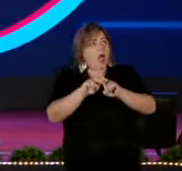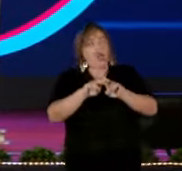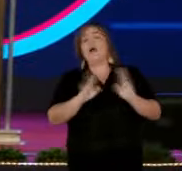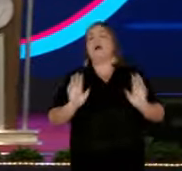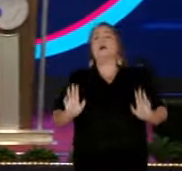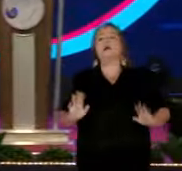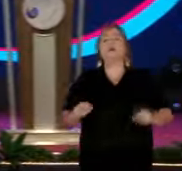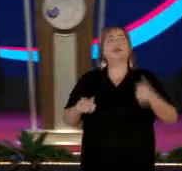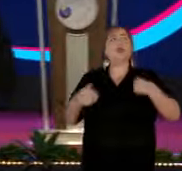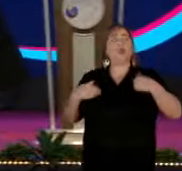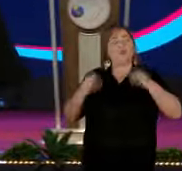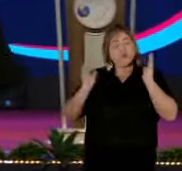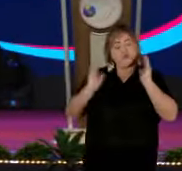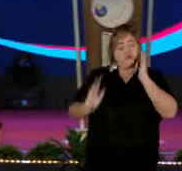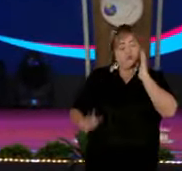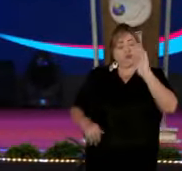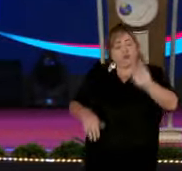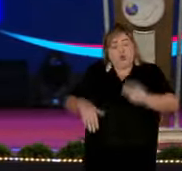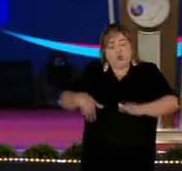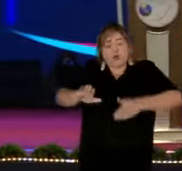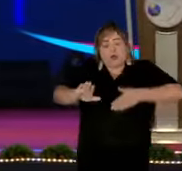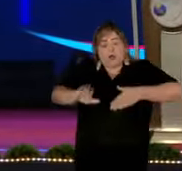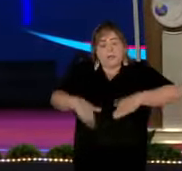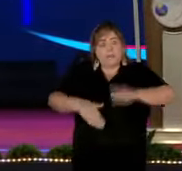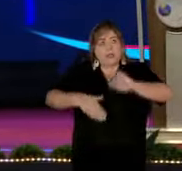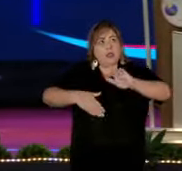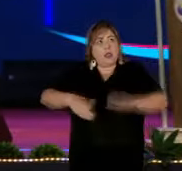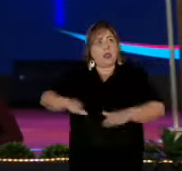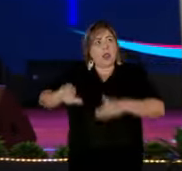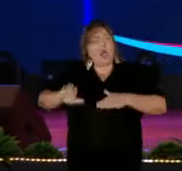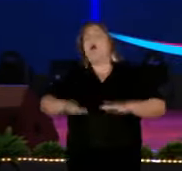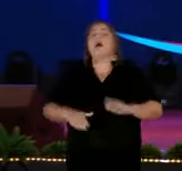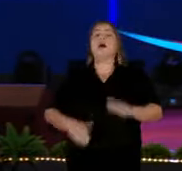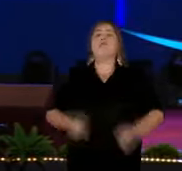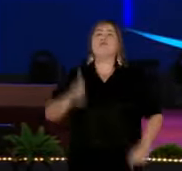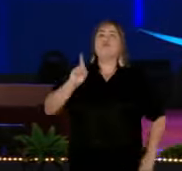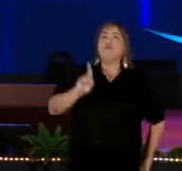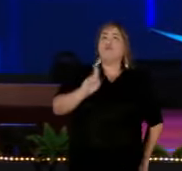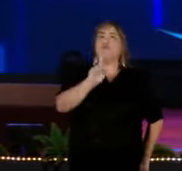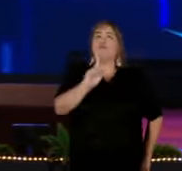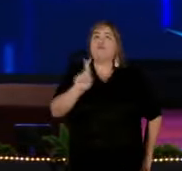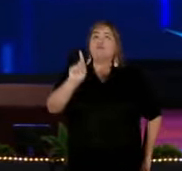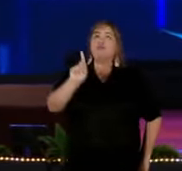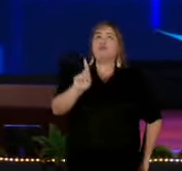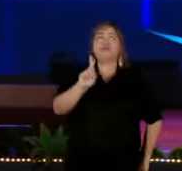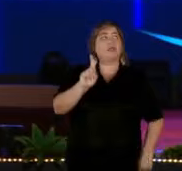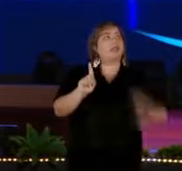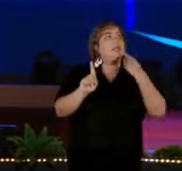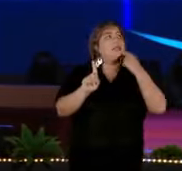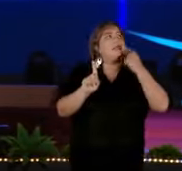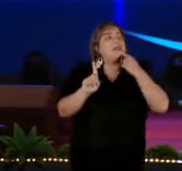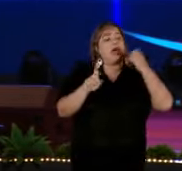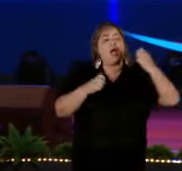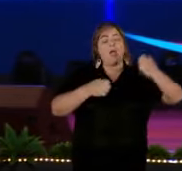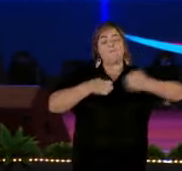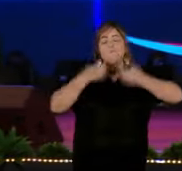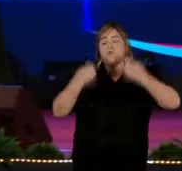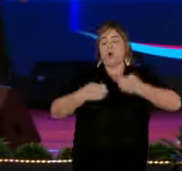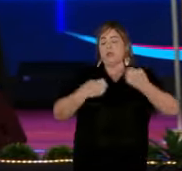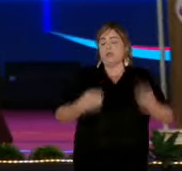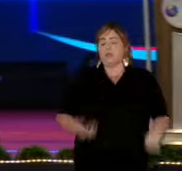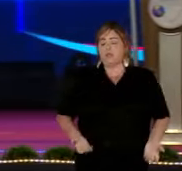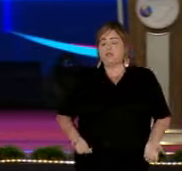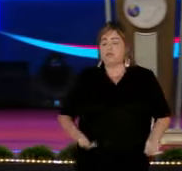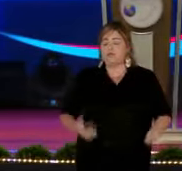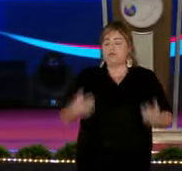en la marcha es que Dios te bendice. Cuando decía mi hermano Marín, esfuérzate y sé muy valiente, está hablando de alguien